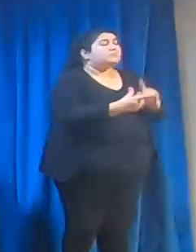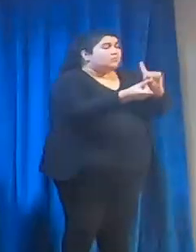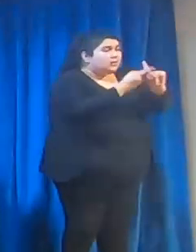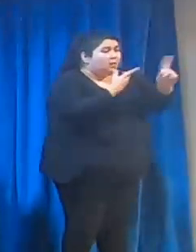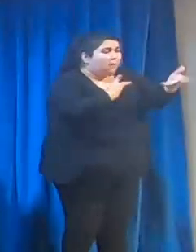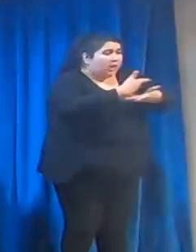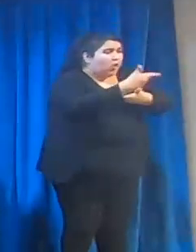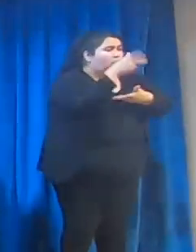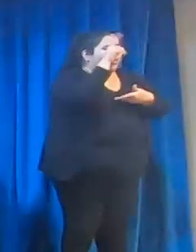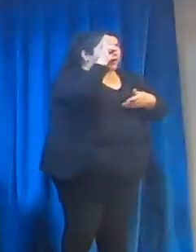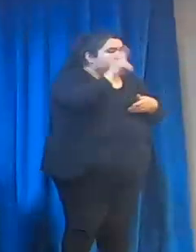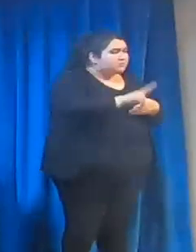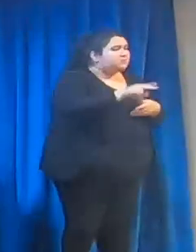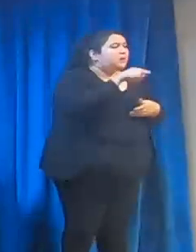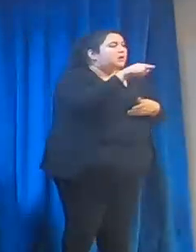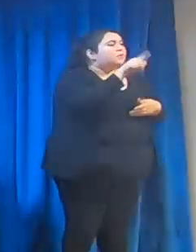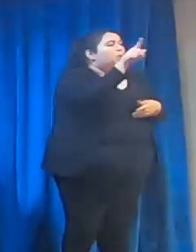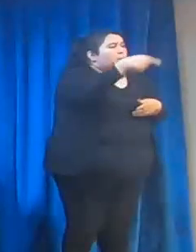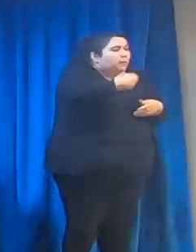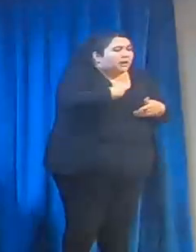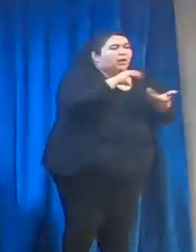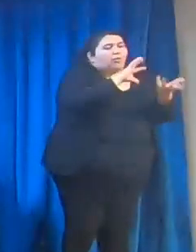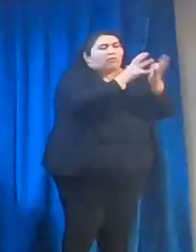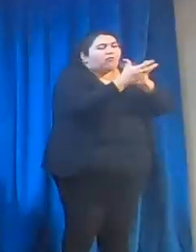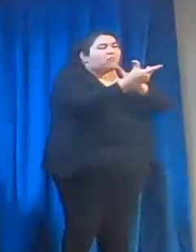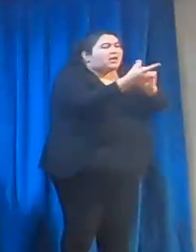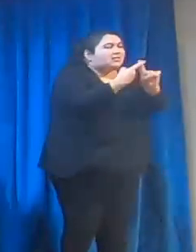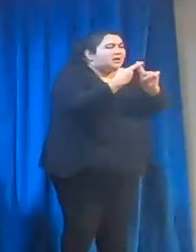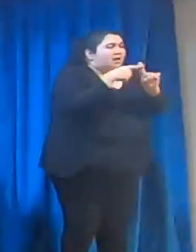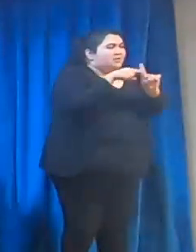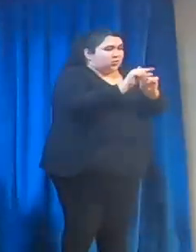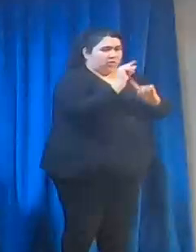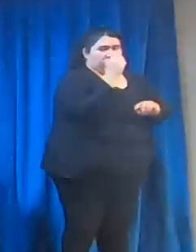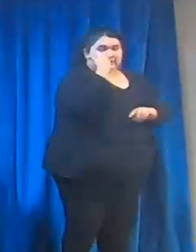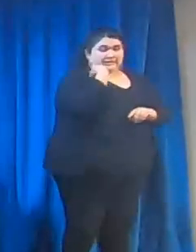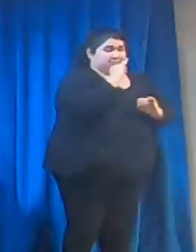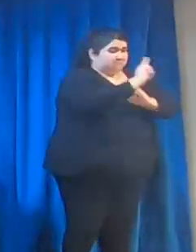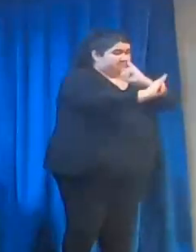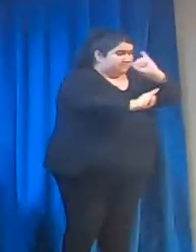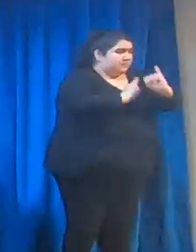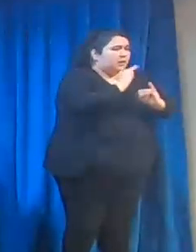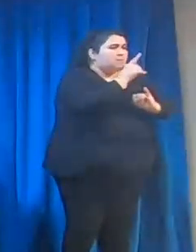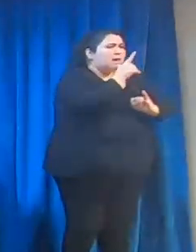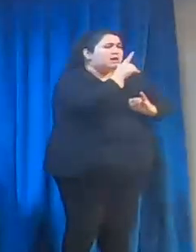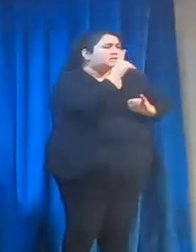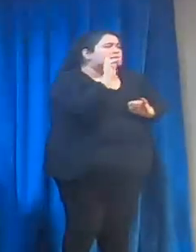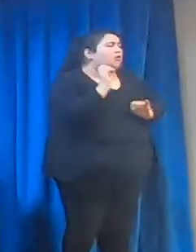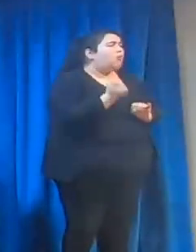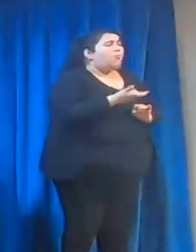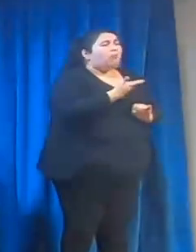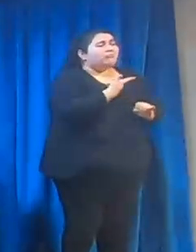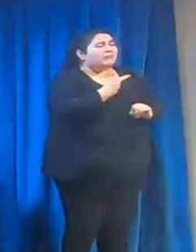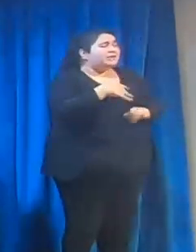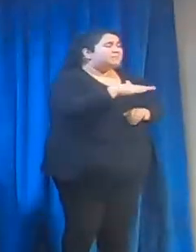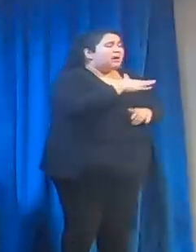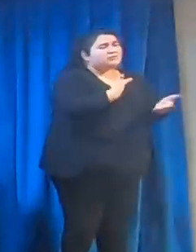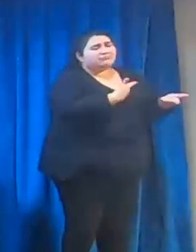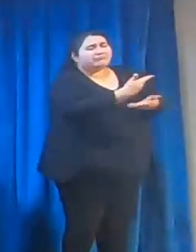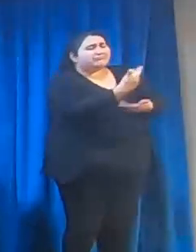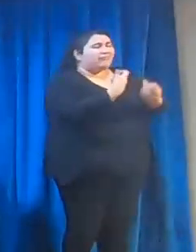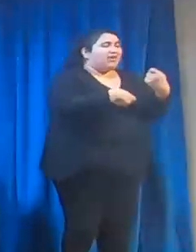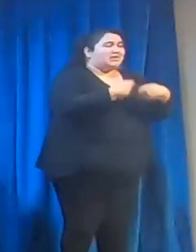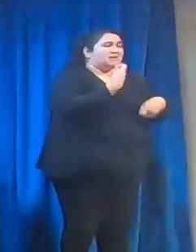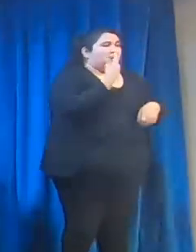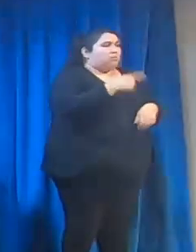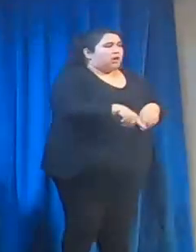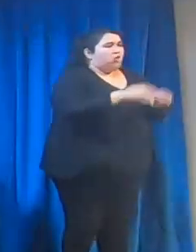de respeto se asienten en una forma de trato que, como recién les decía, consideran común, pero que sobre todo no tiene que